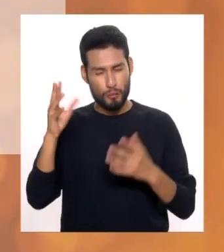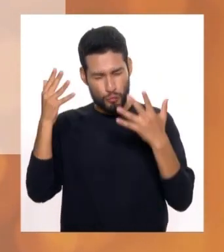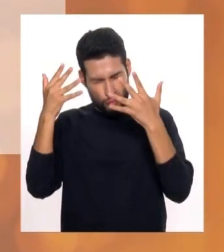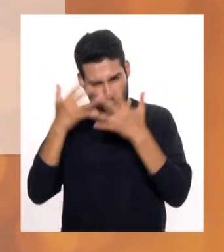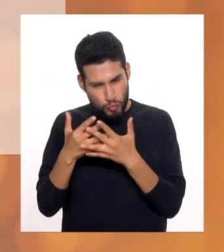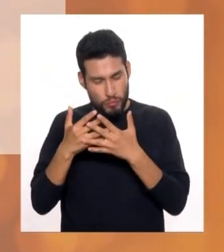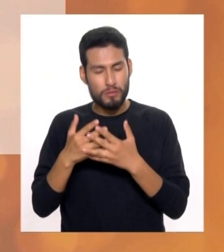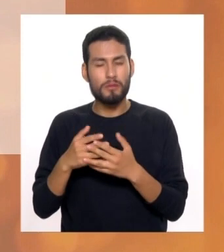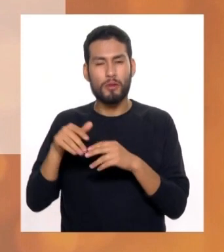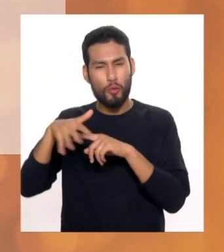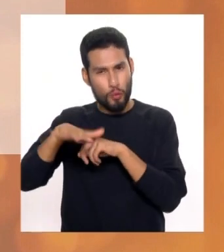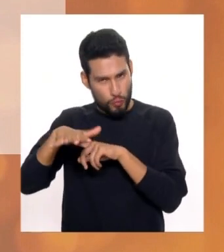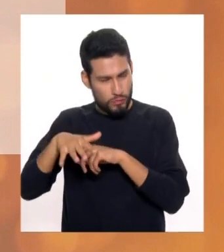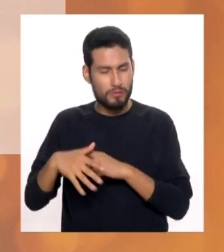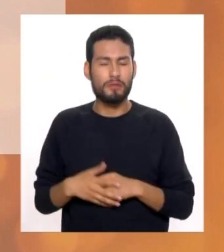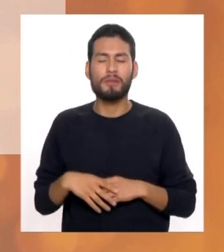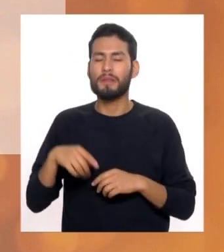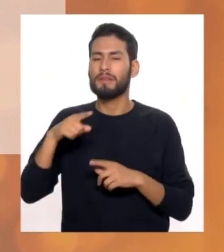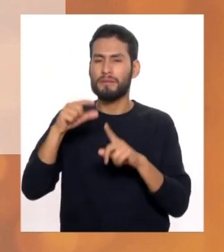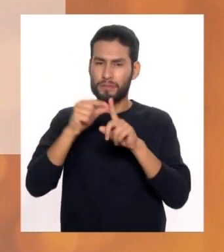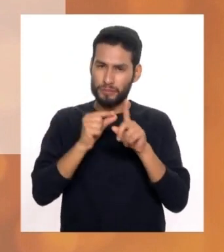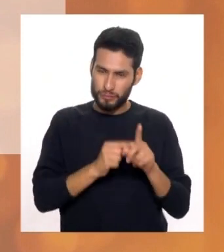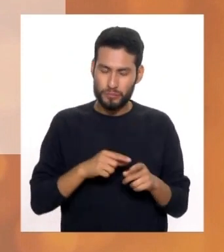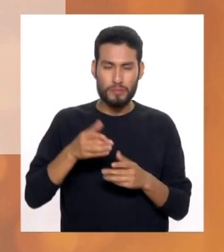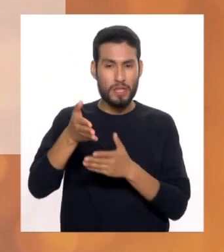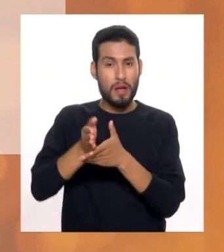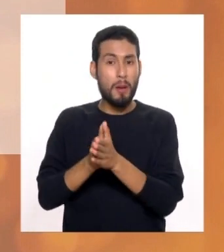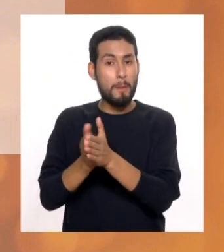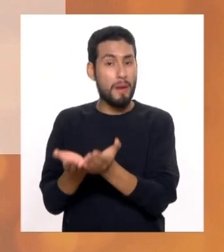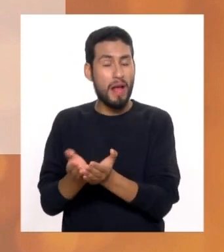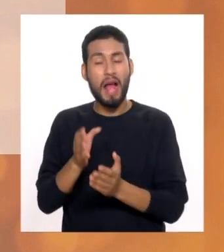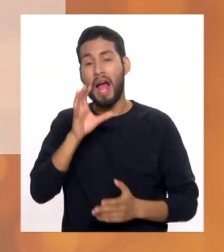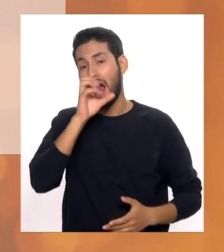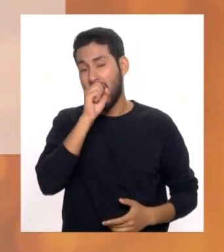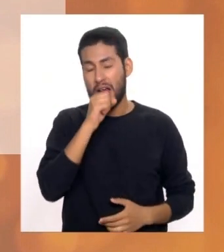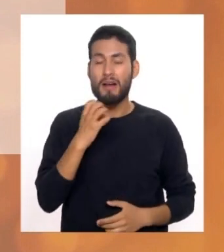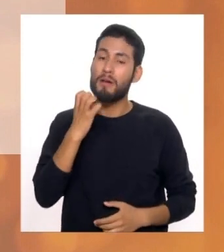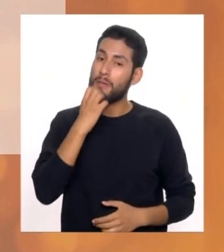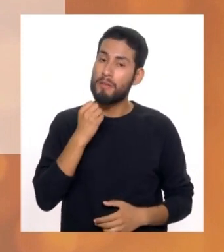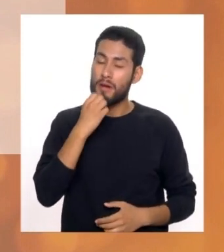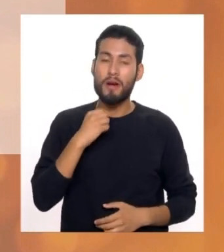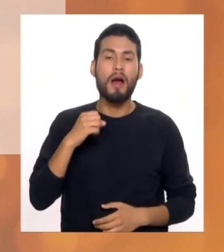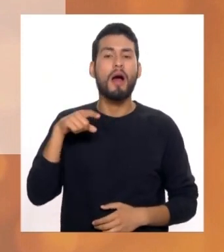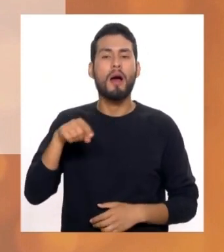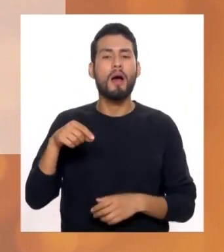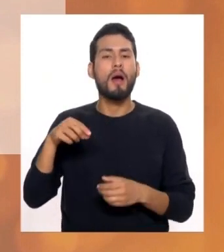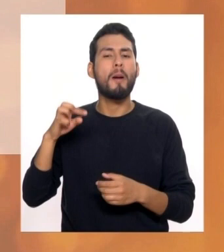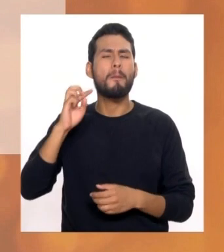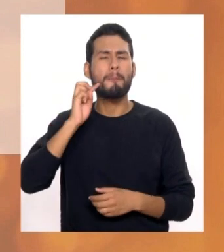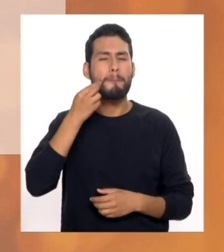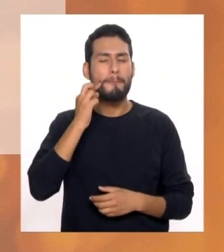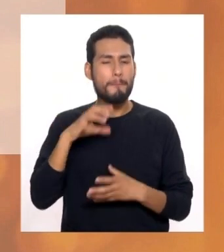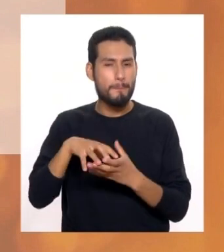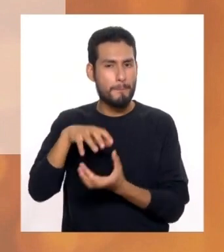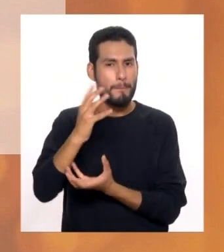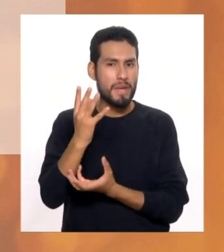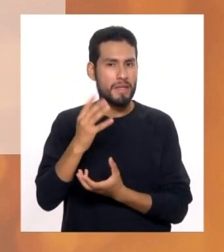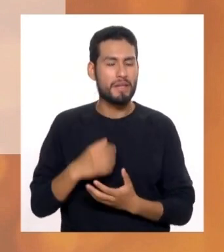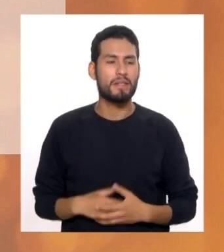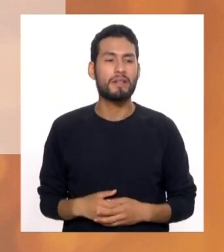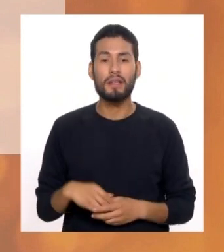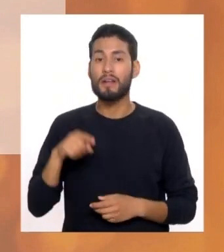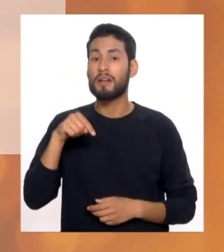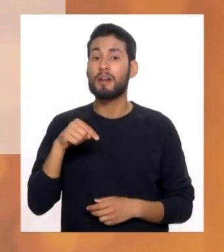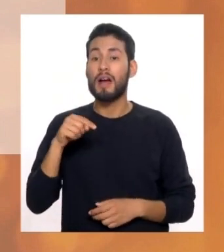menestras, palta, naranja, mango, piña. La suplementación con